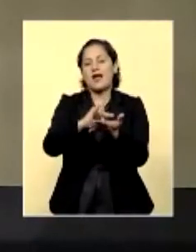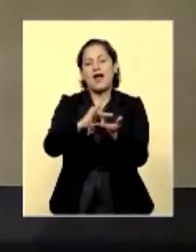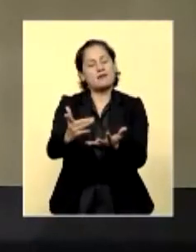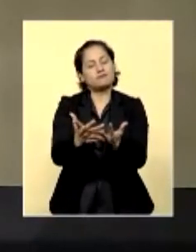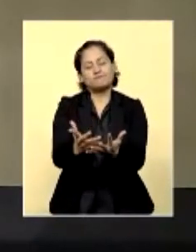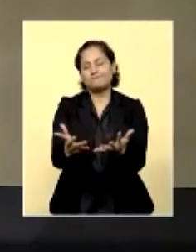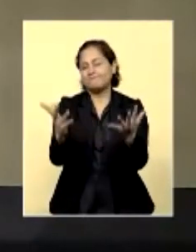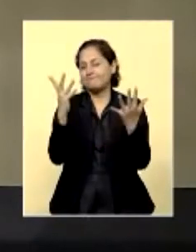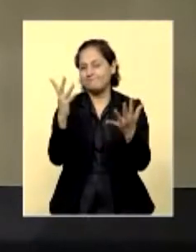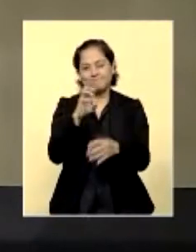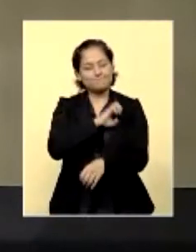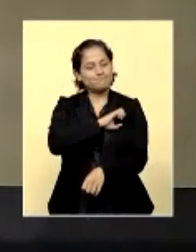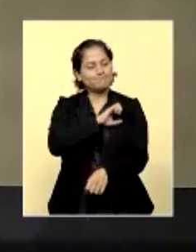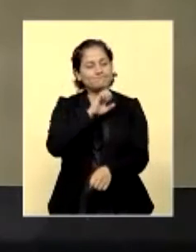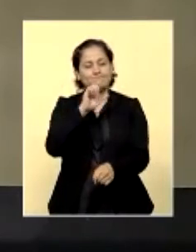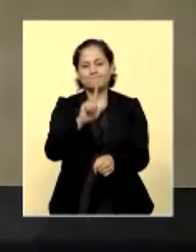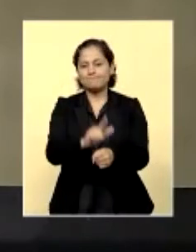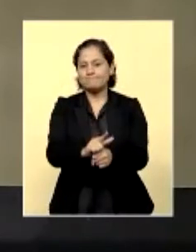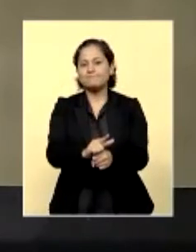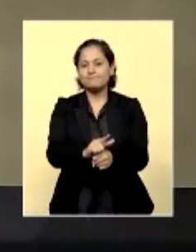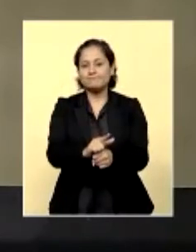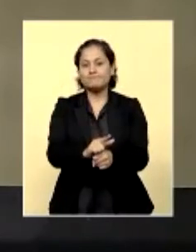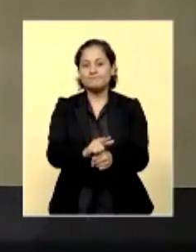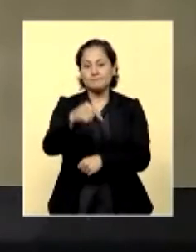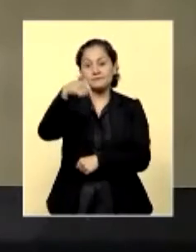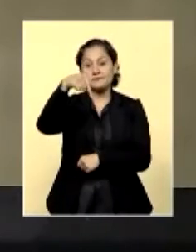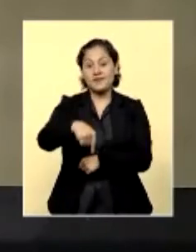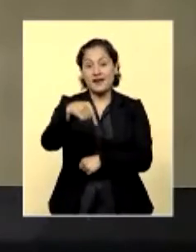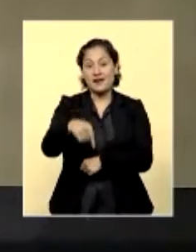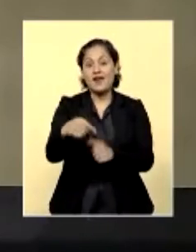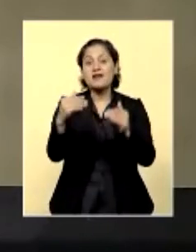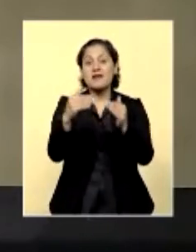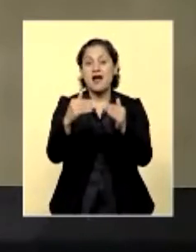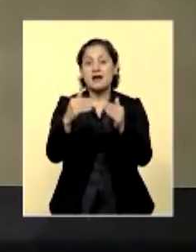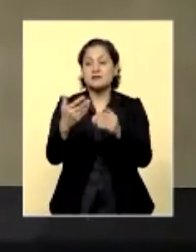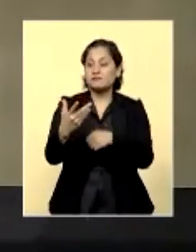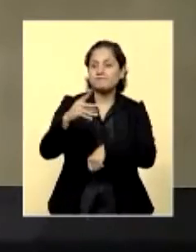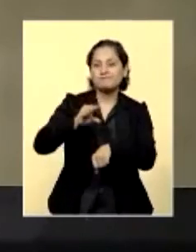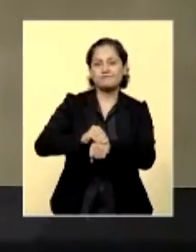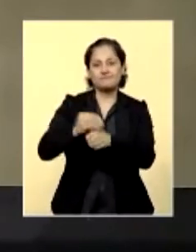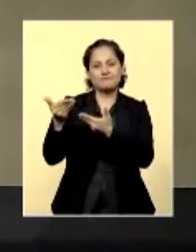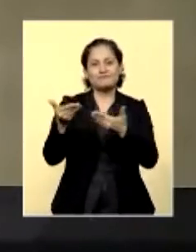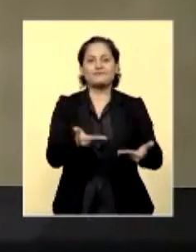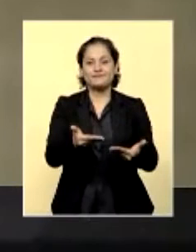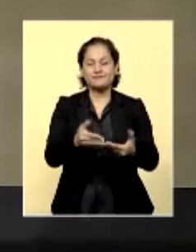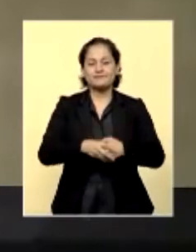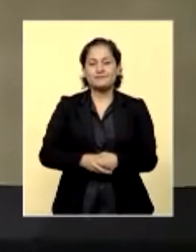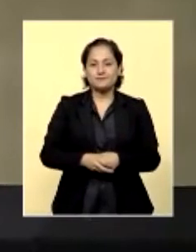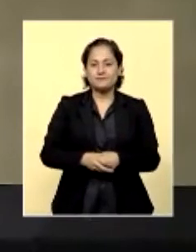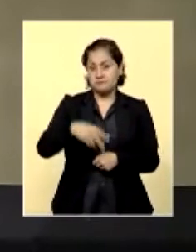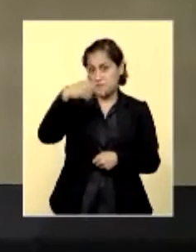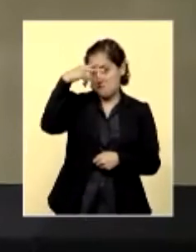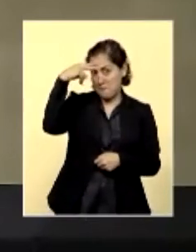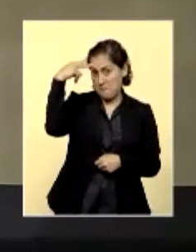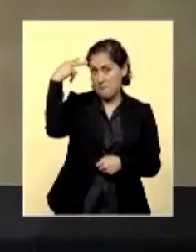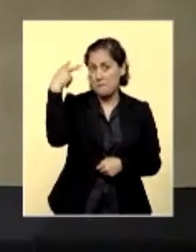es a esta casa que nos es para esta casa que nos recibe. O México simboliza México